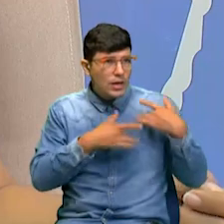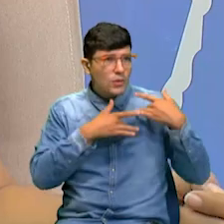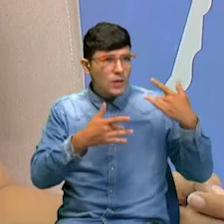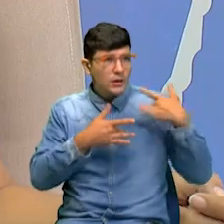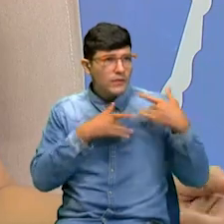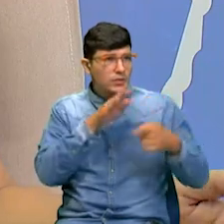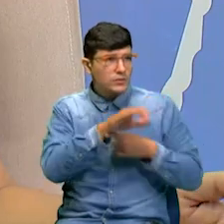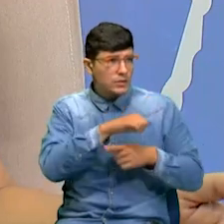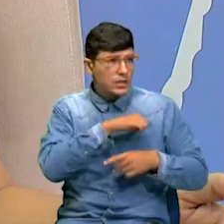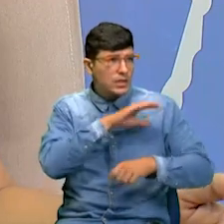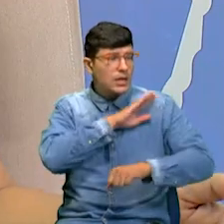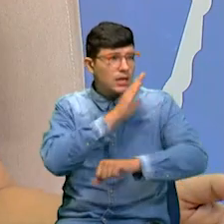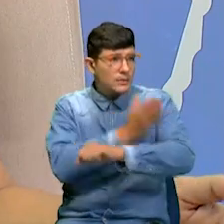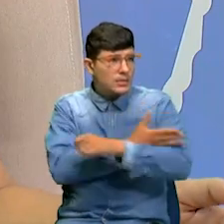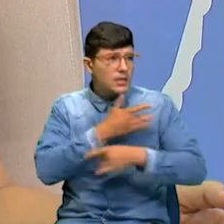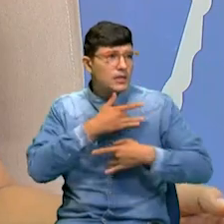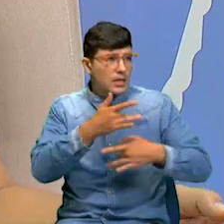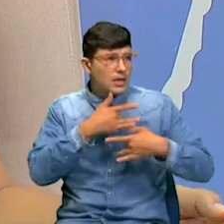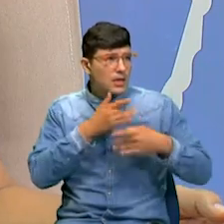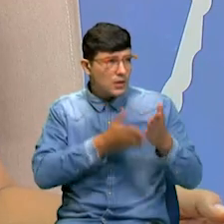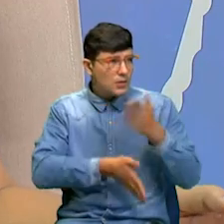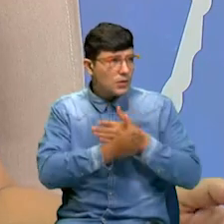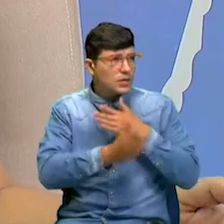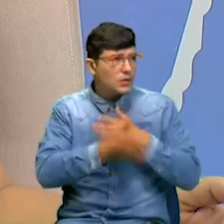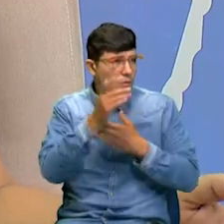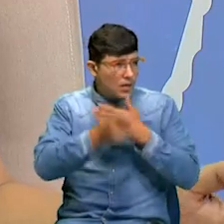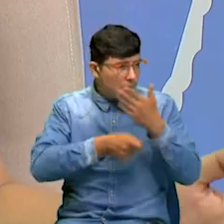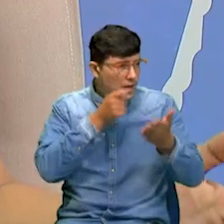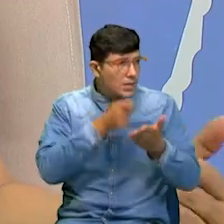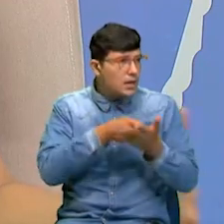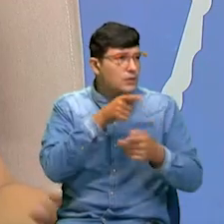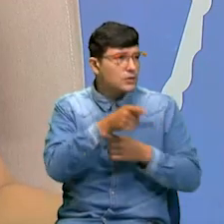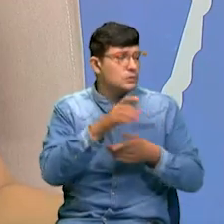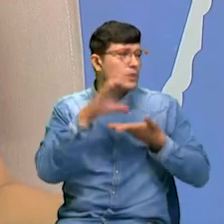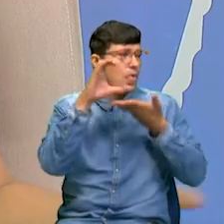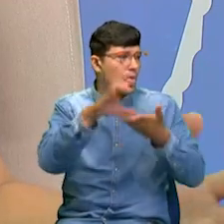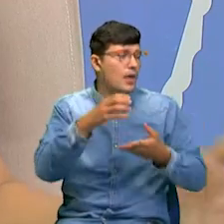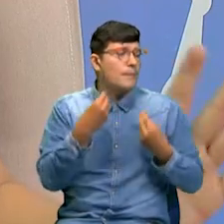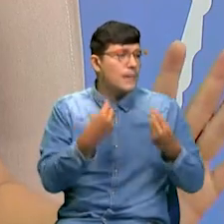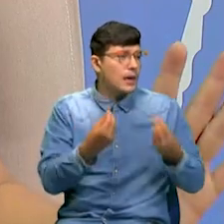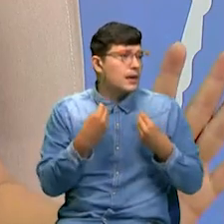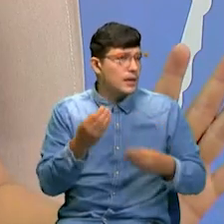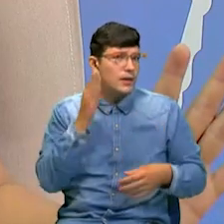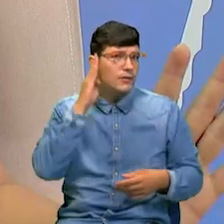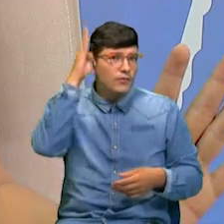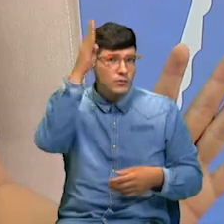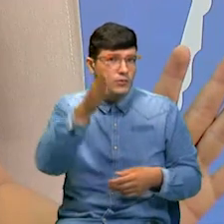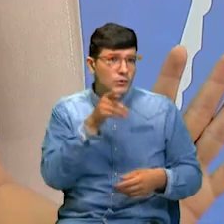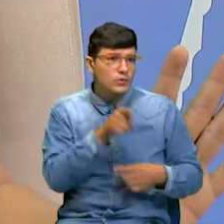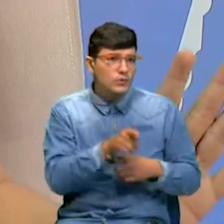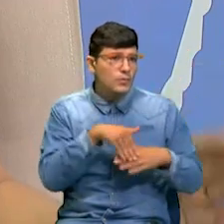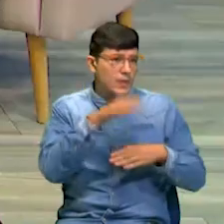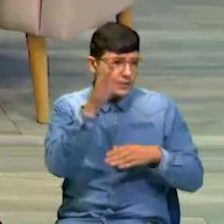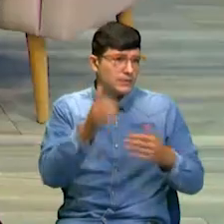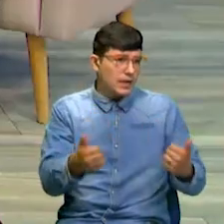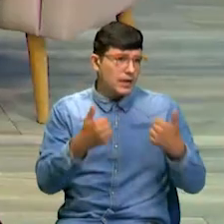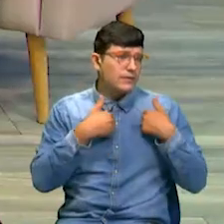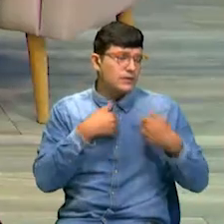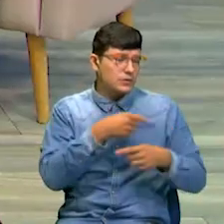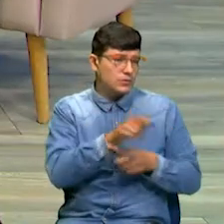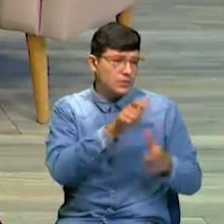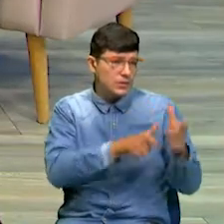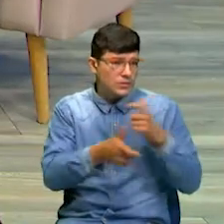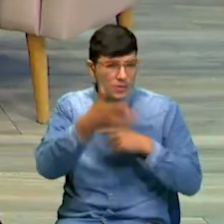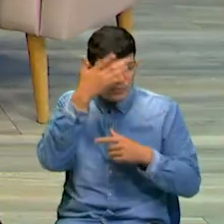medios de colaborarle, continuando de pagar esa mesada pensional, para que en un futuro pues el más beneficiado va a ser él también, claro,